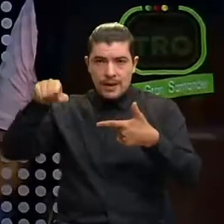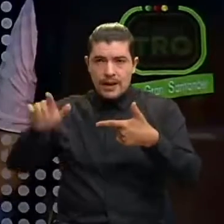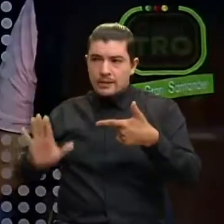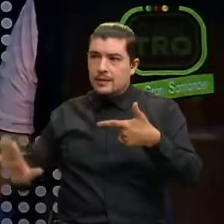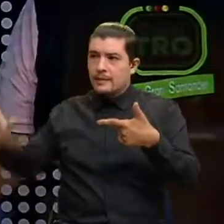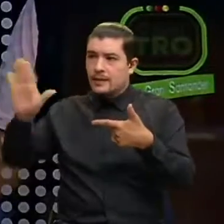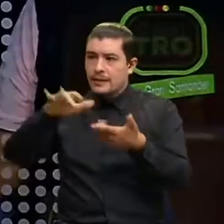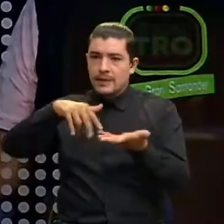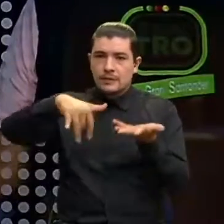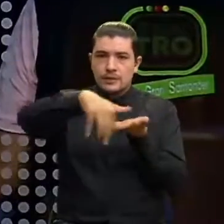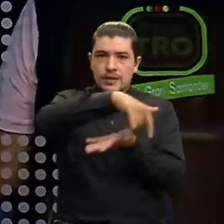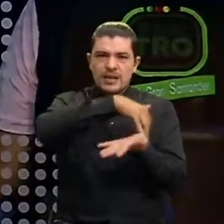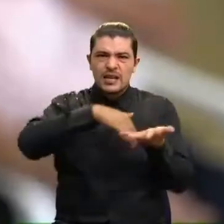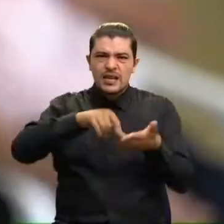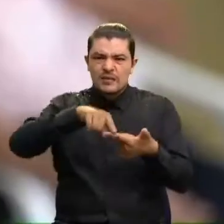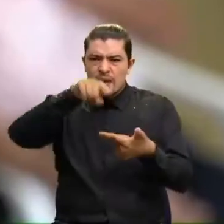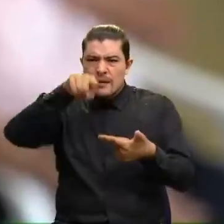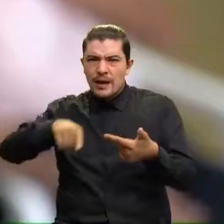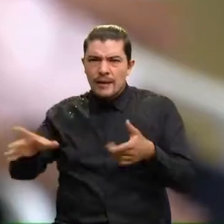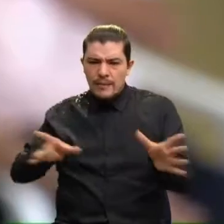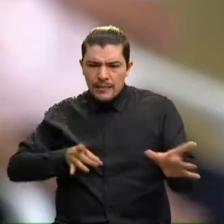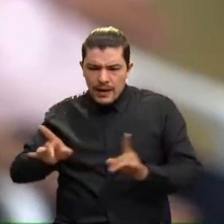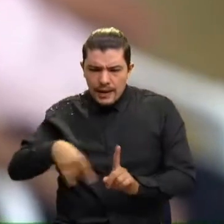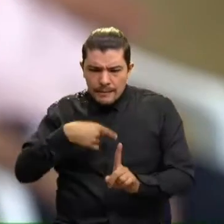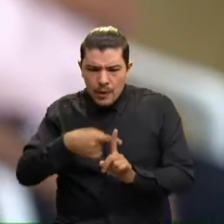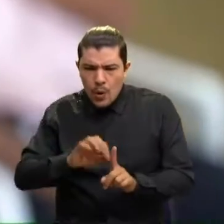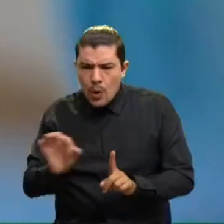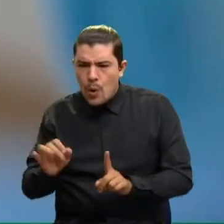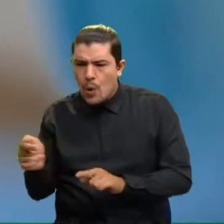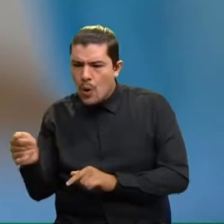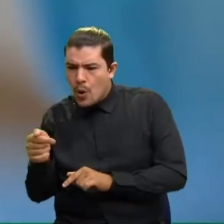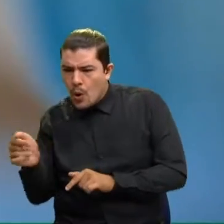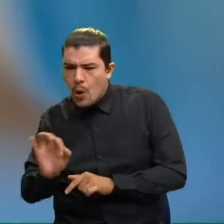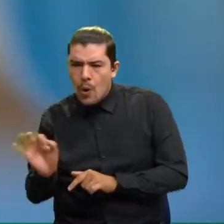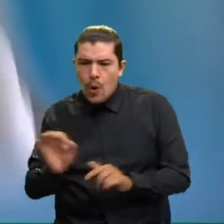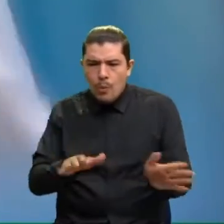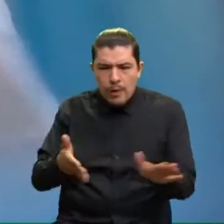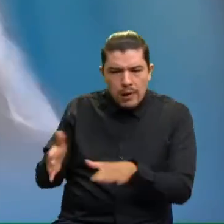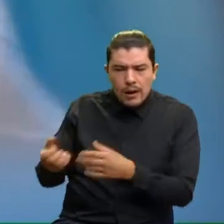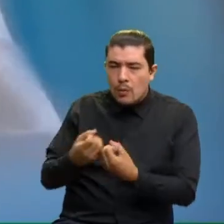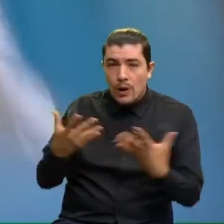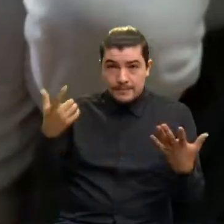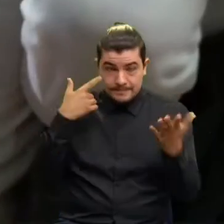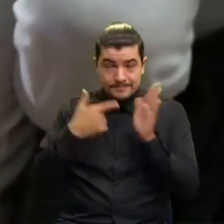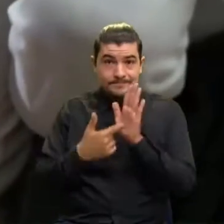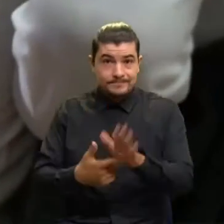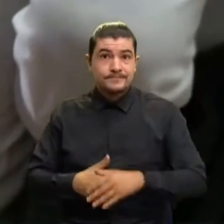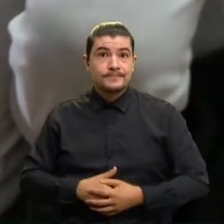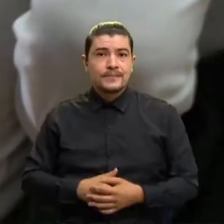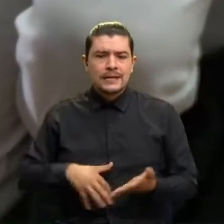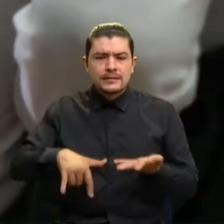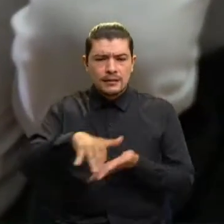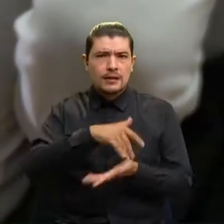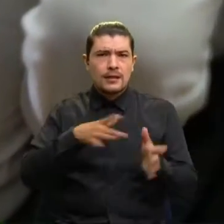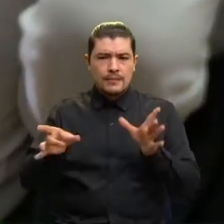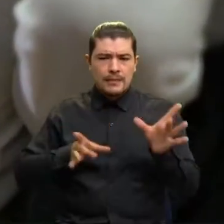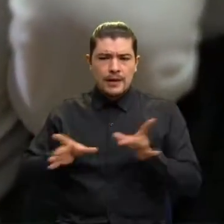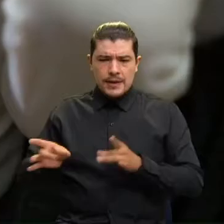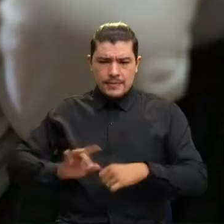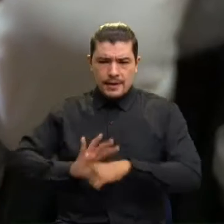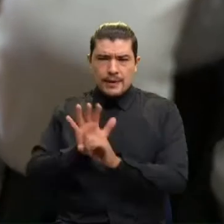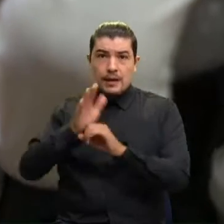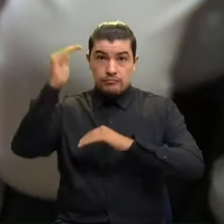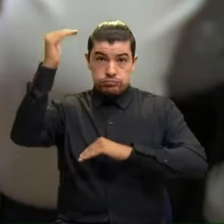el departamento de Santander. Aunque las cifras de contagios por COVID-19 en Santander han disminuido, las autoridades piden